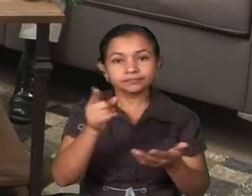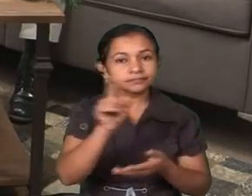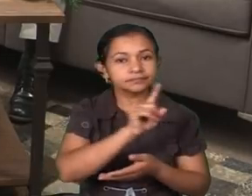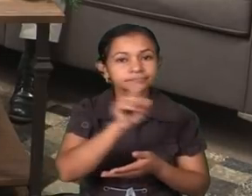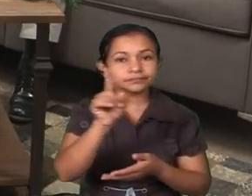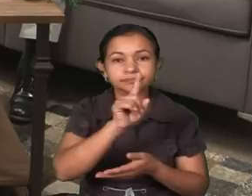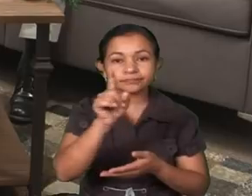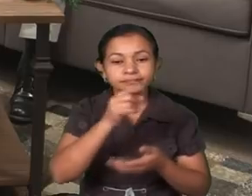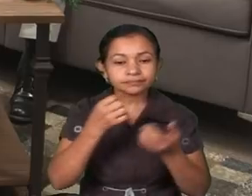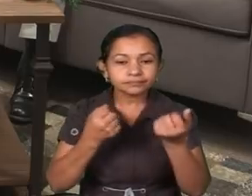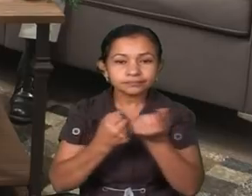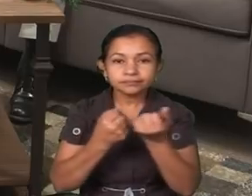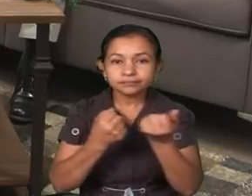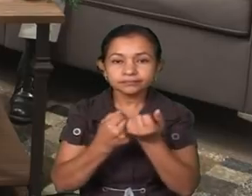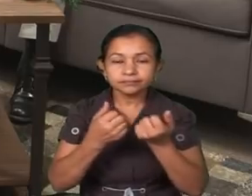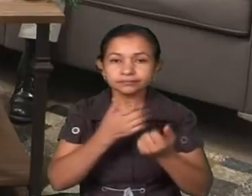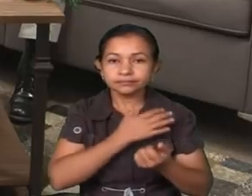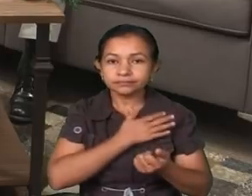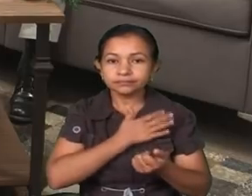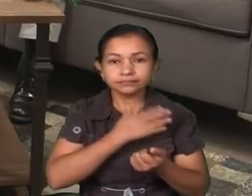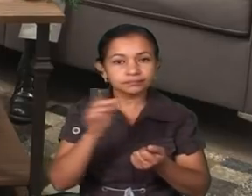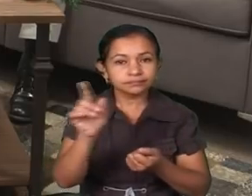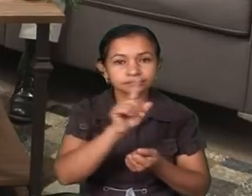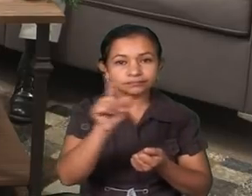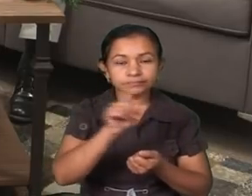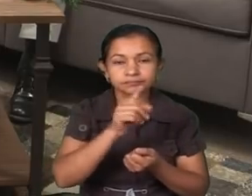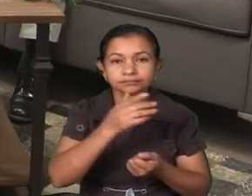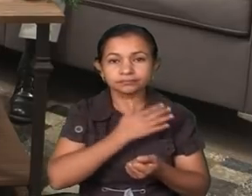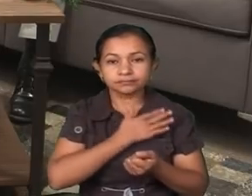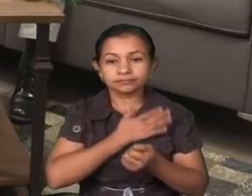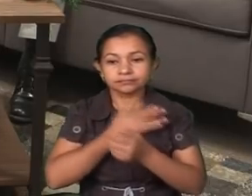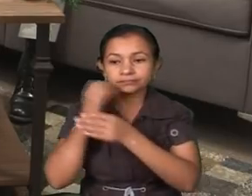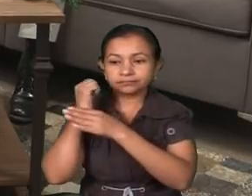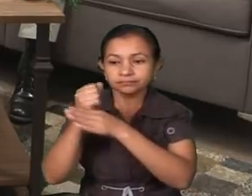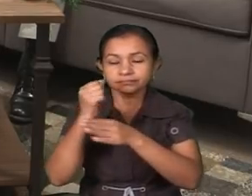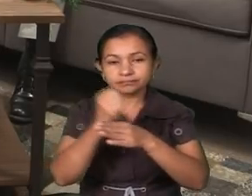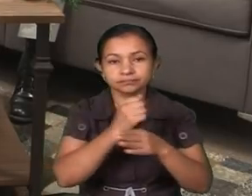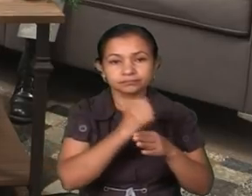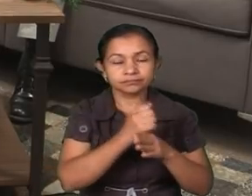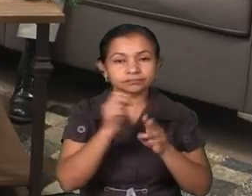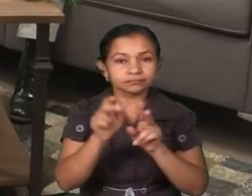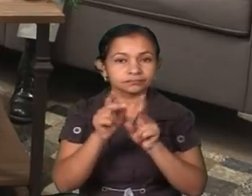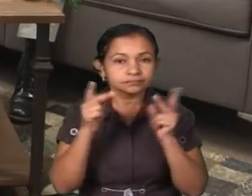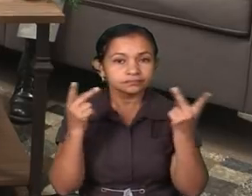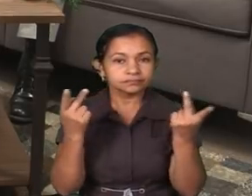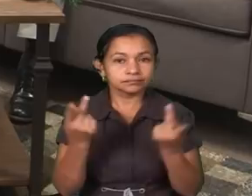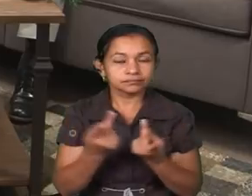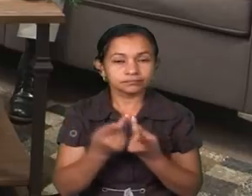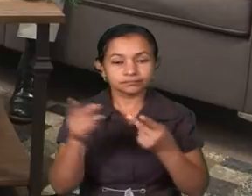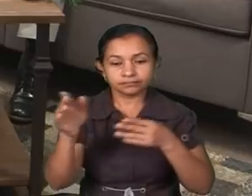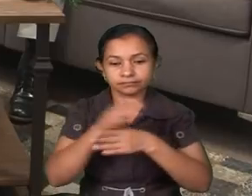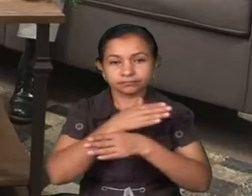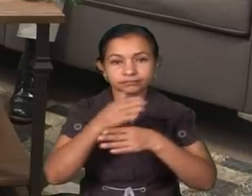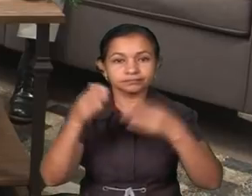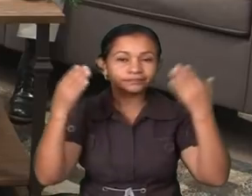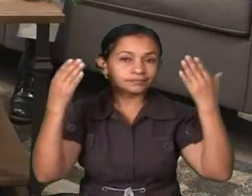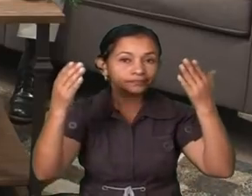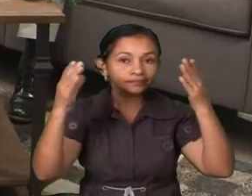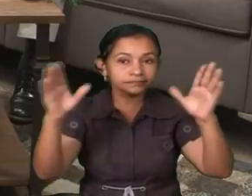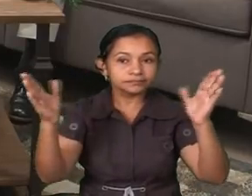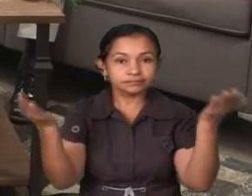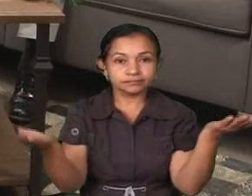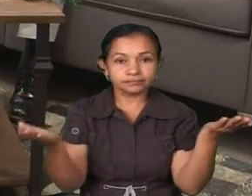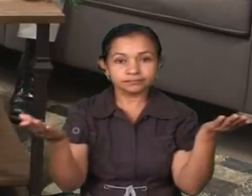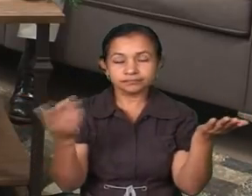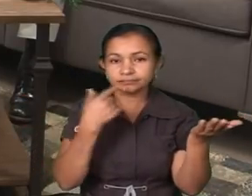siguieran apoyando a Somoza, que Somoza estaba asesinando a nuestro pueblo. Entonces son posturas distintas y nosotros